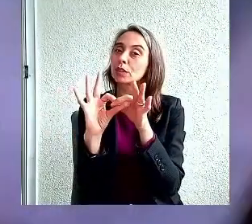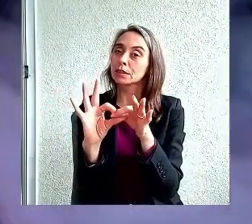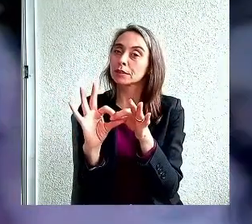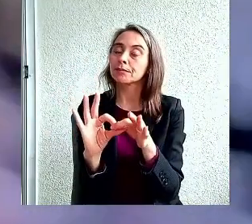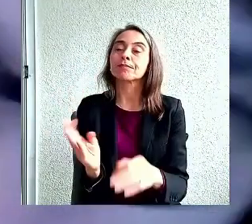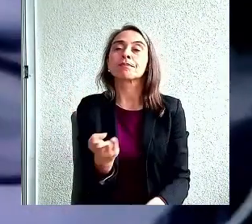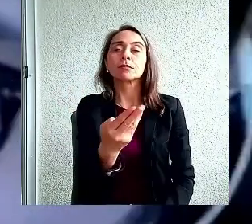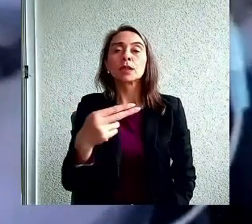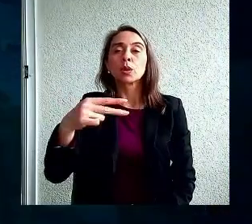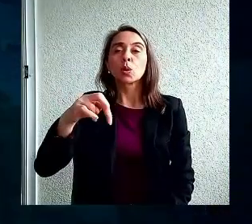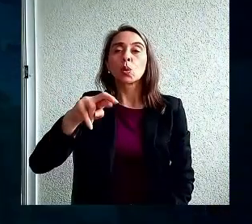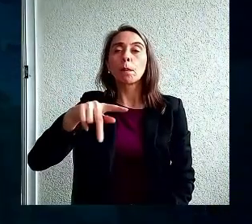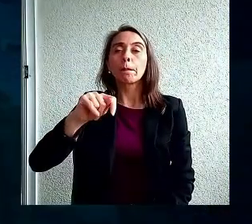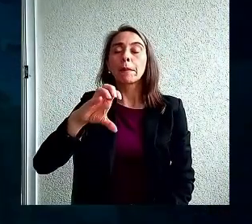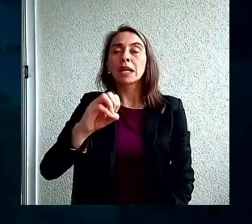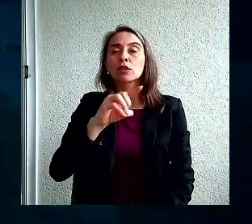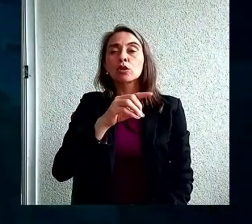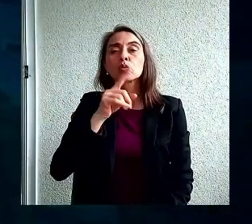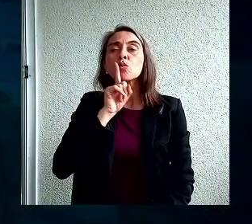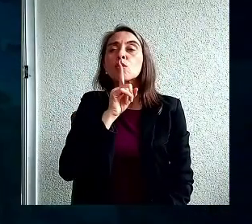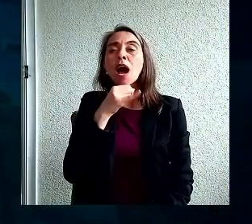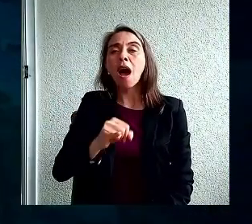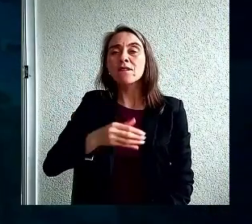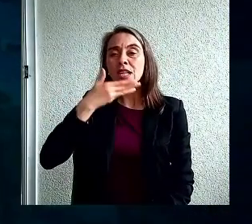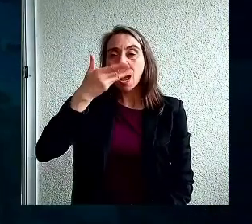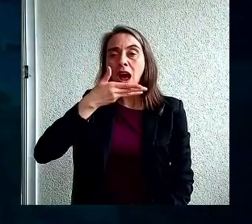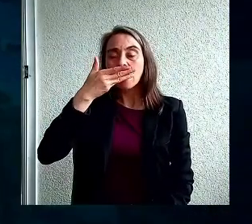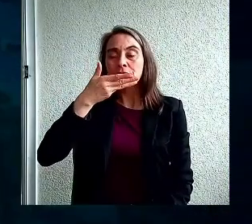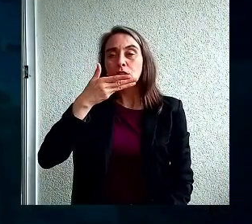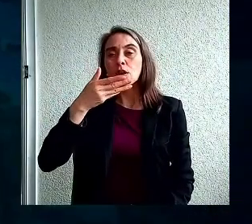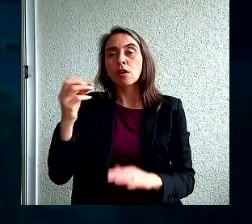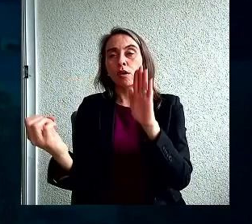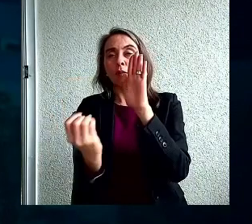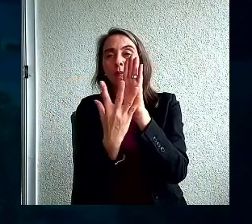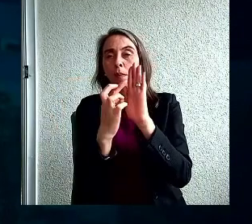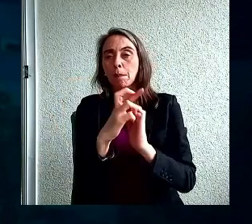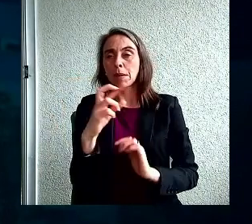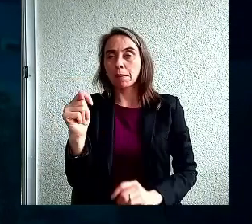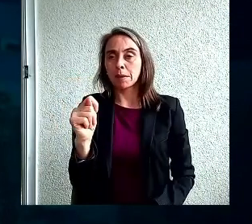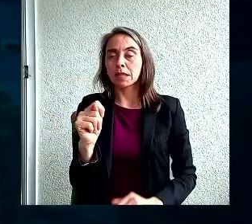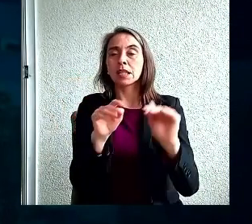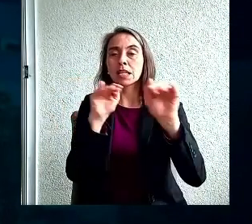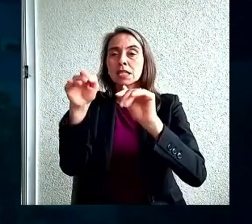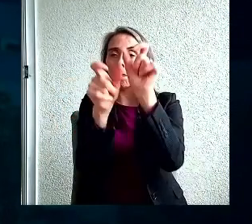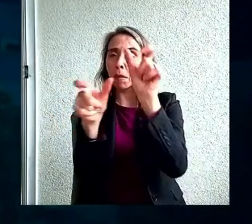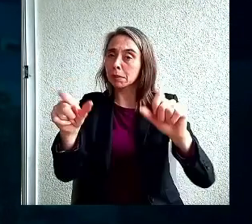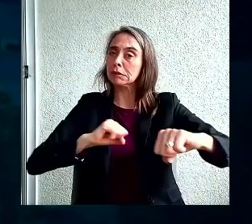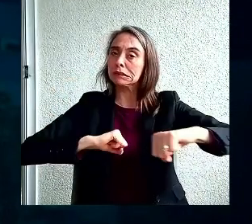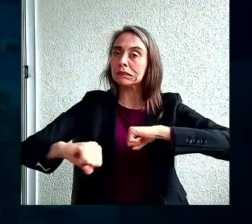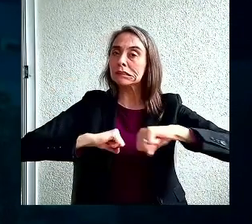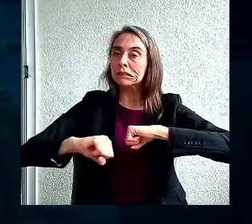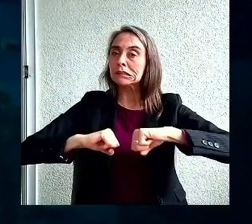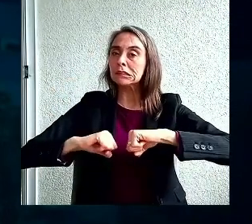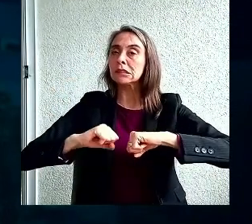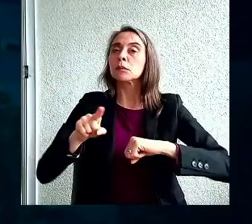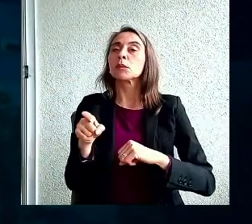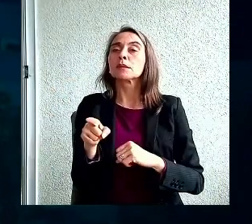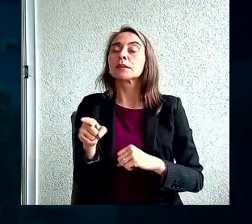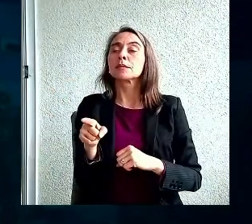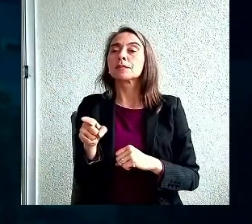llamado a la acción, ¿cierto? A veces uno se encuentra con jóvenes que si bien están muy preocupados por el tema del cambio